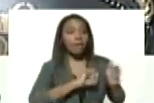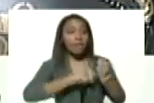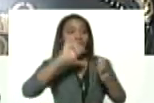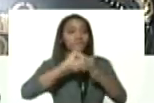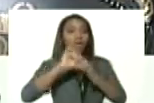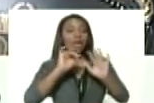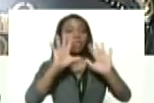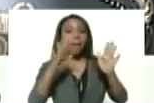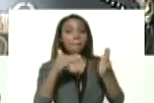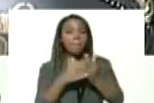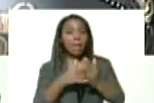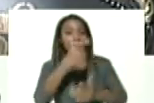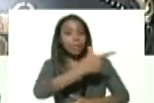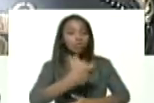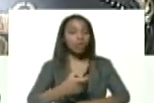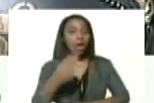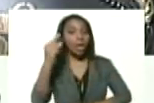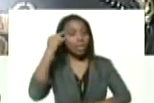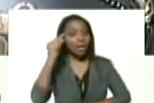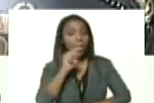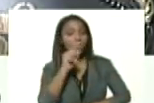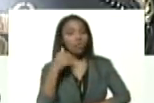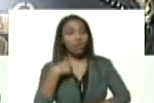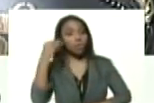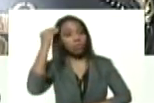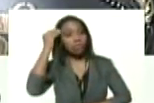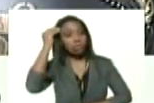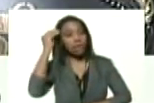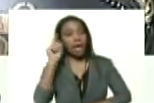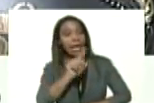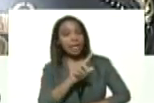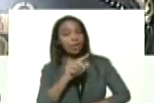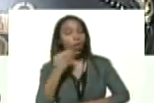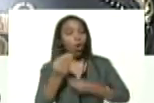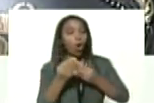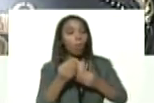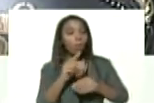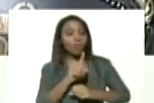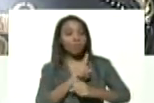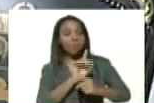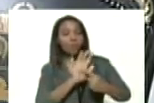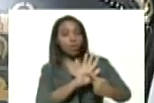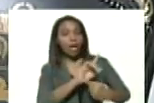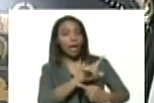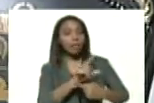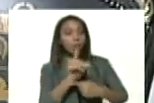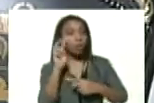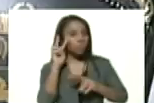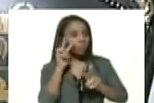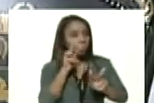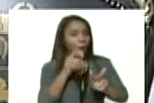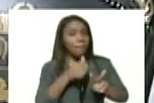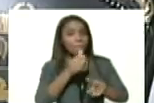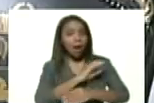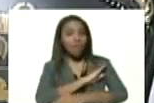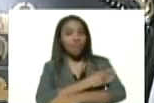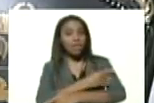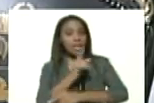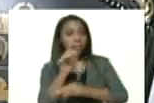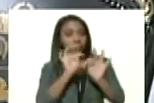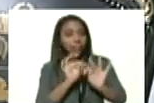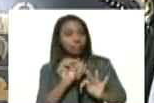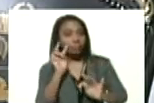por día y yo creo que como crítica constructiva señalar que nos hemos enfrentado con mucha más fuerza en las medidas